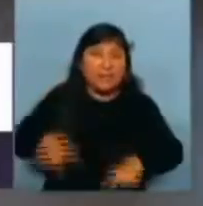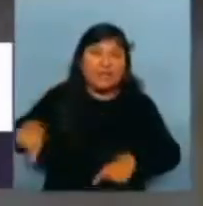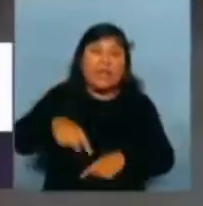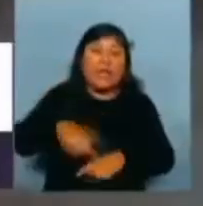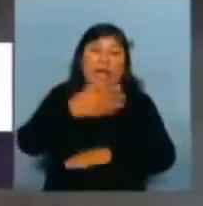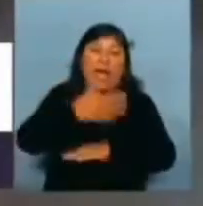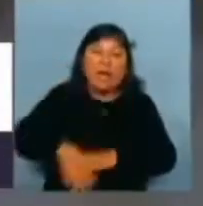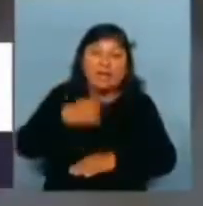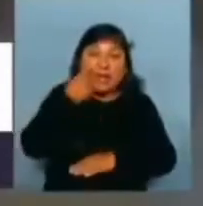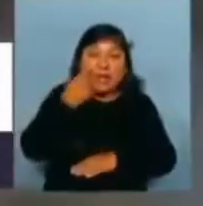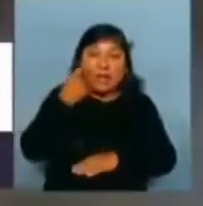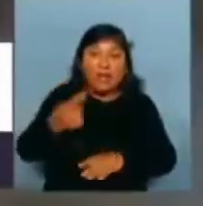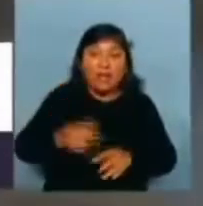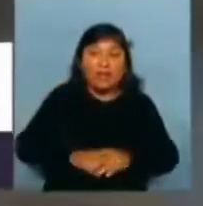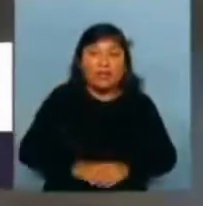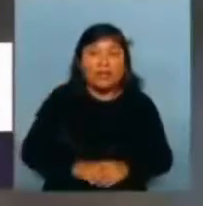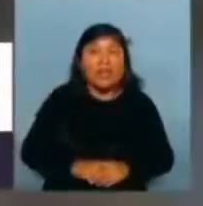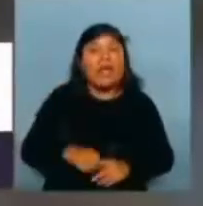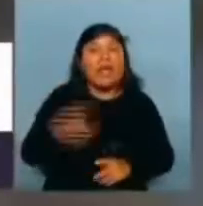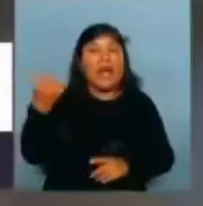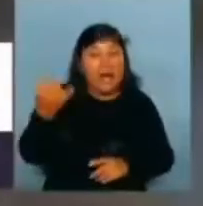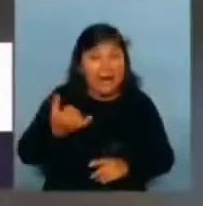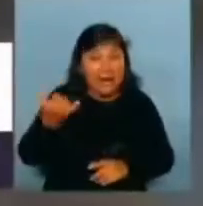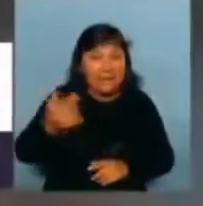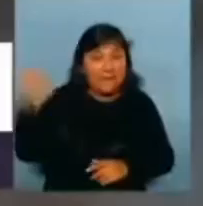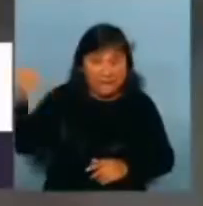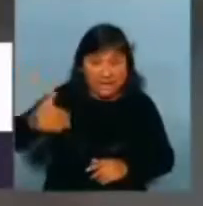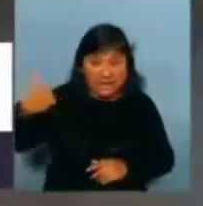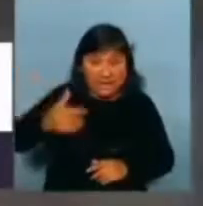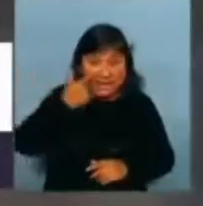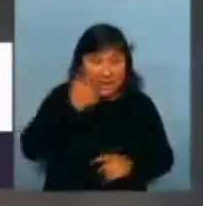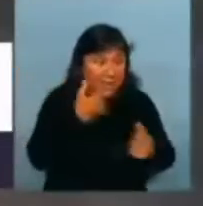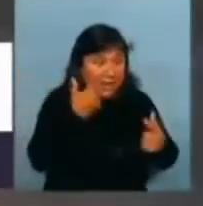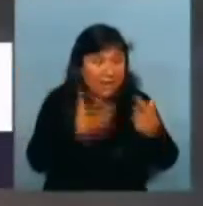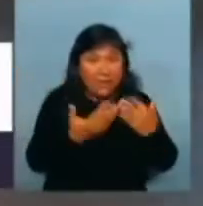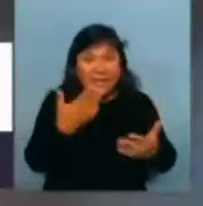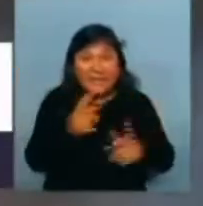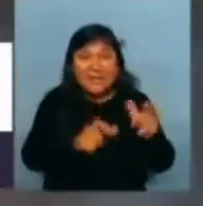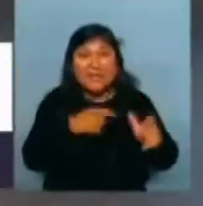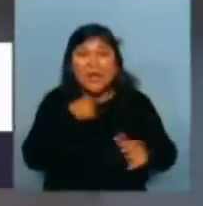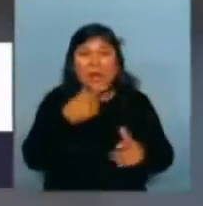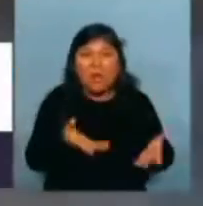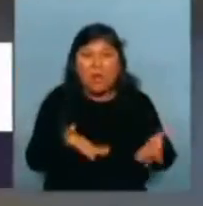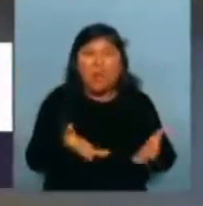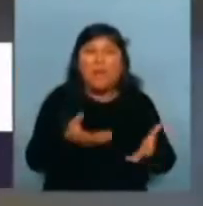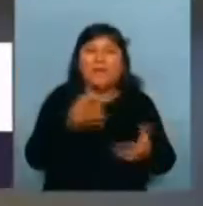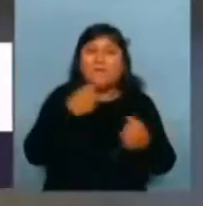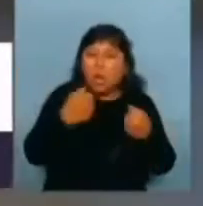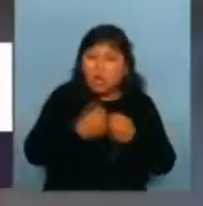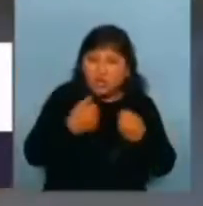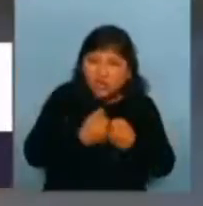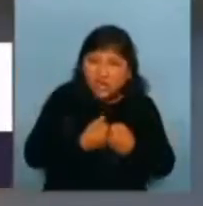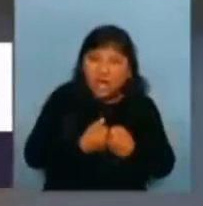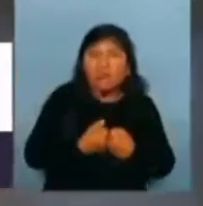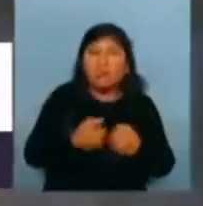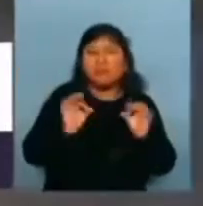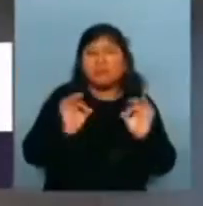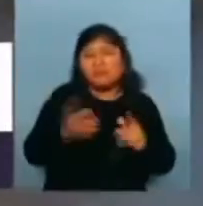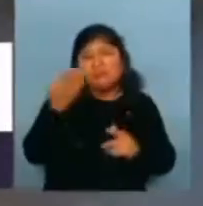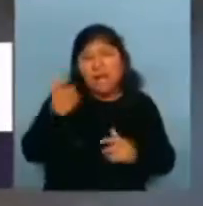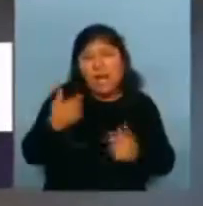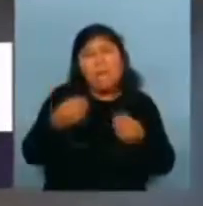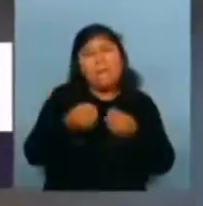cada vez que venís, ¿no es cierto? Y que eso es lo bueno, y que el boxeo que se había perdido